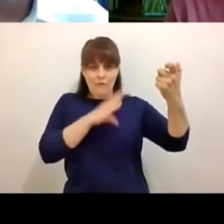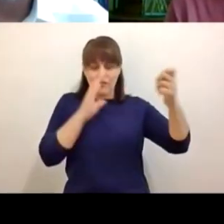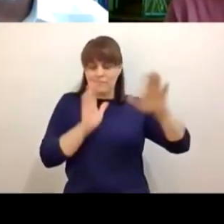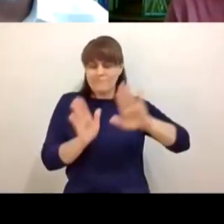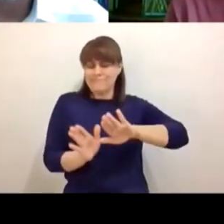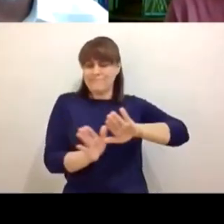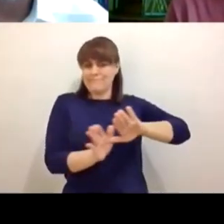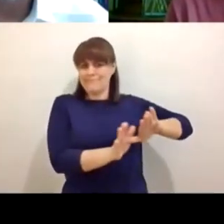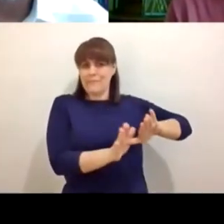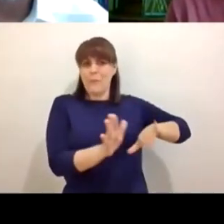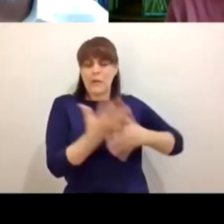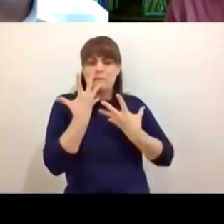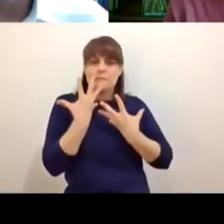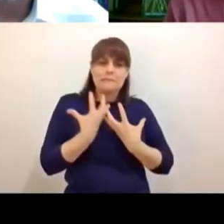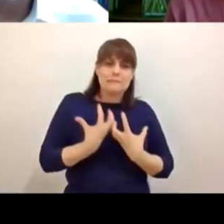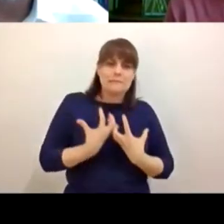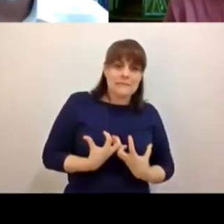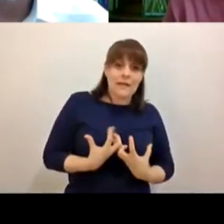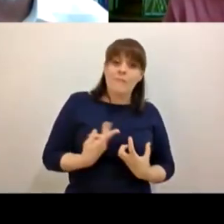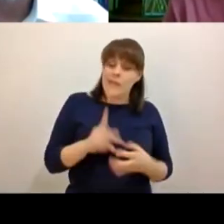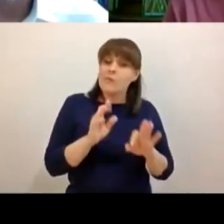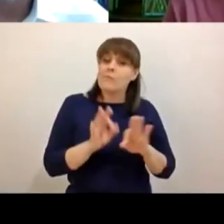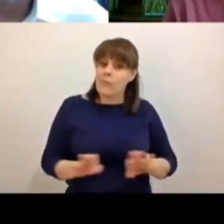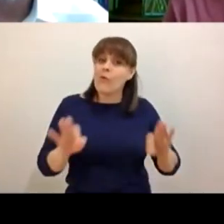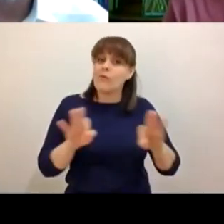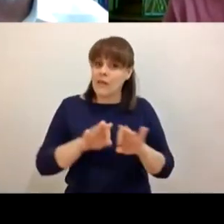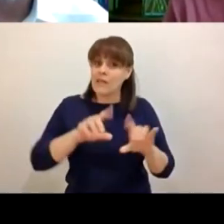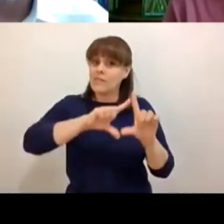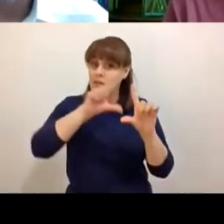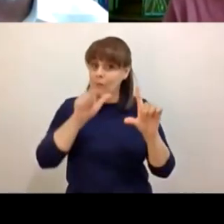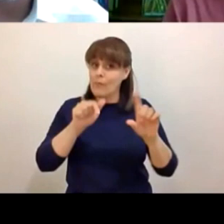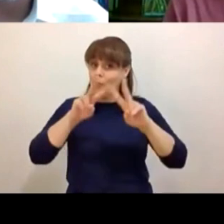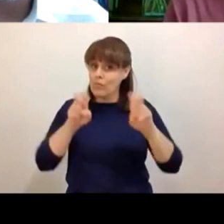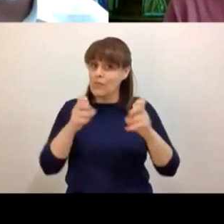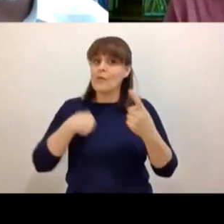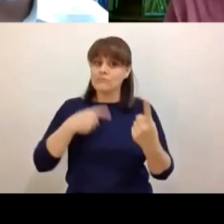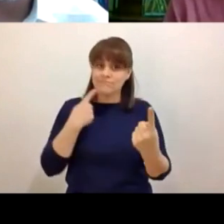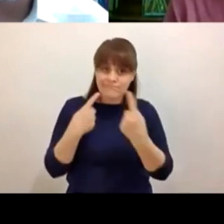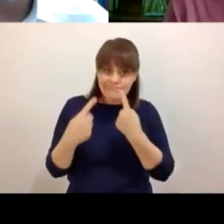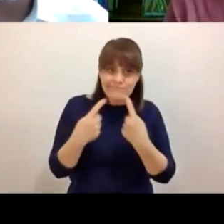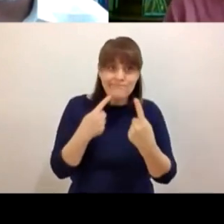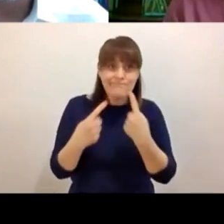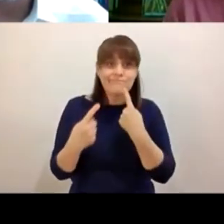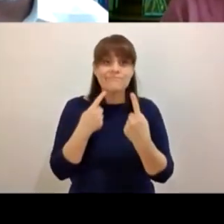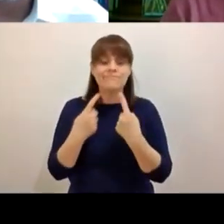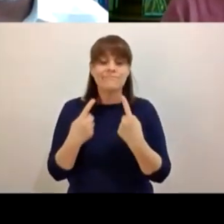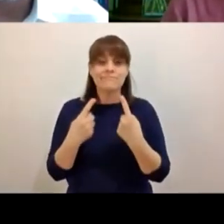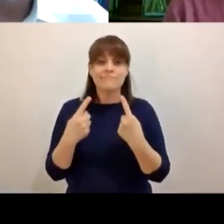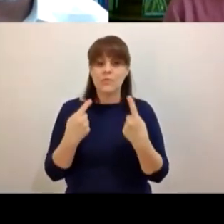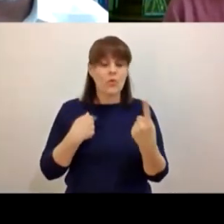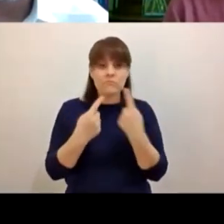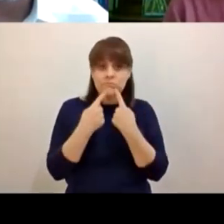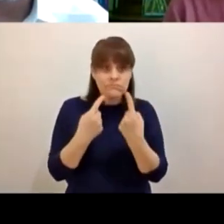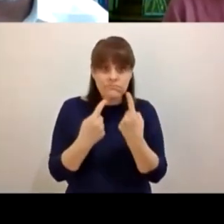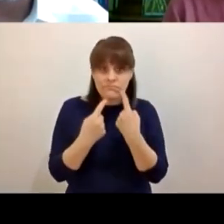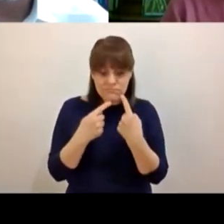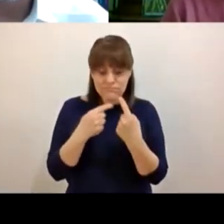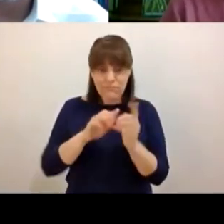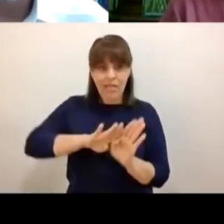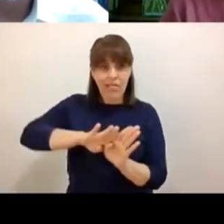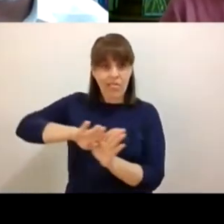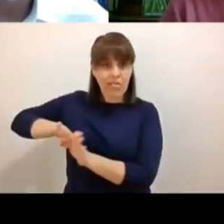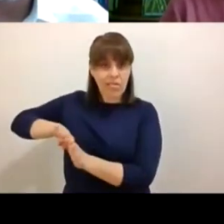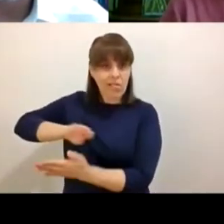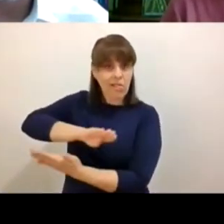respecto de lo que conlleva la realidad en México, también se nos va a hacer un problema que se nos va a hacer muchísimo más grande. Entonces yo creo que es momento también de